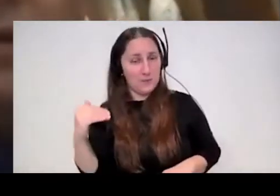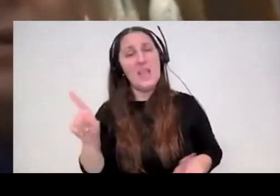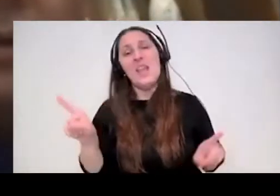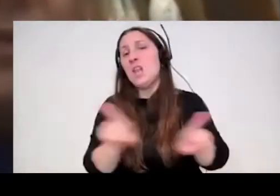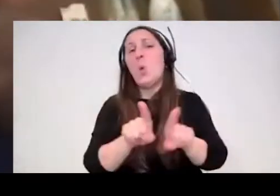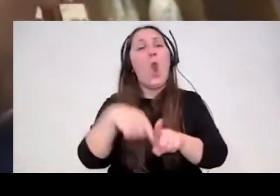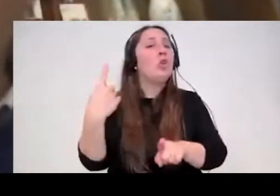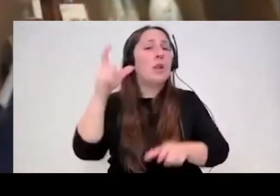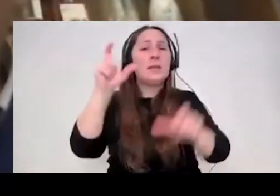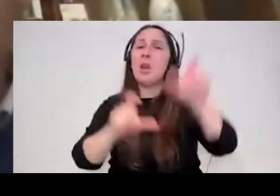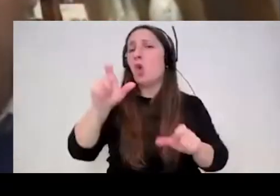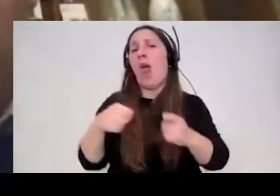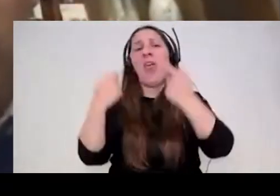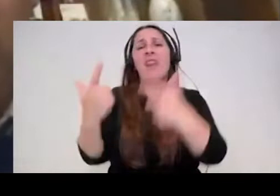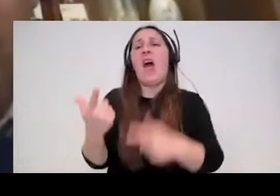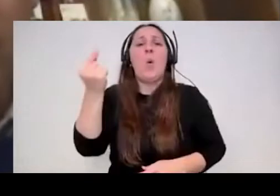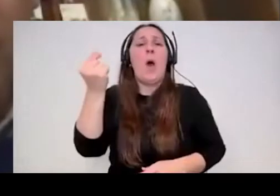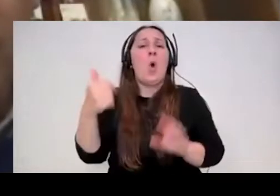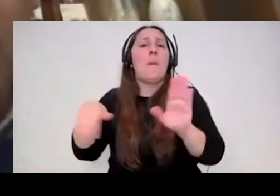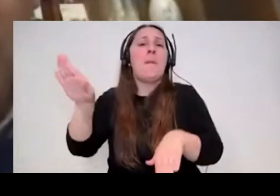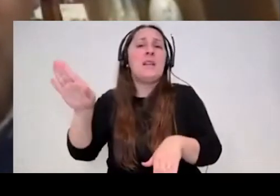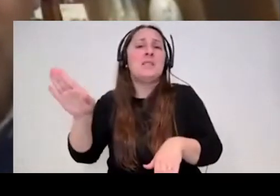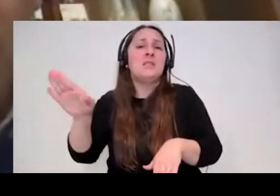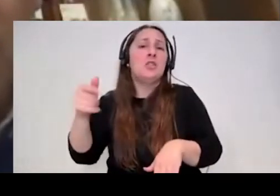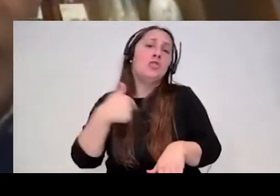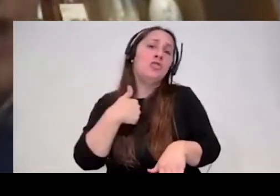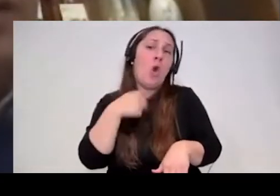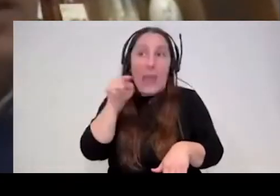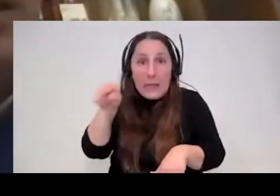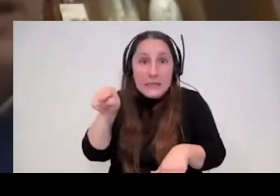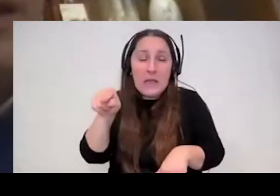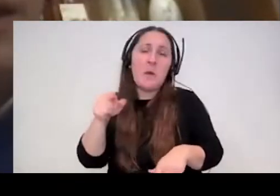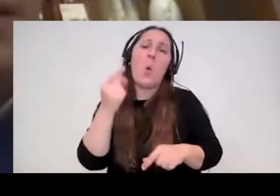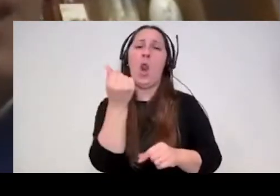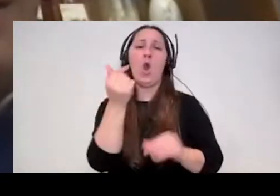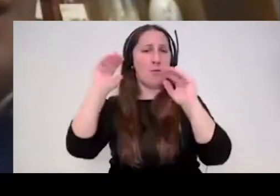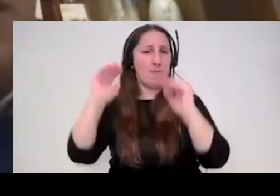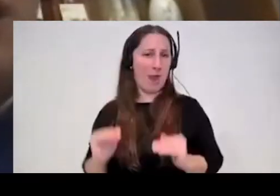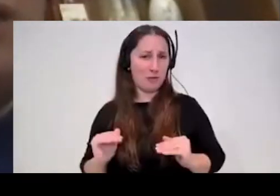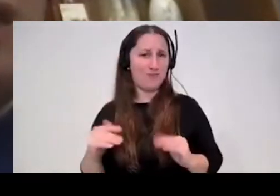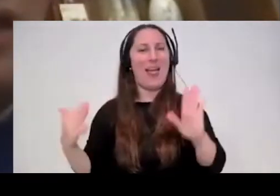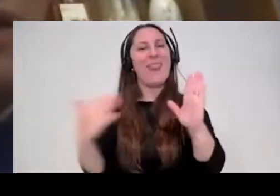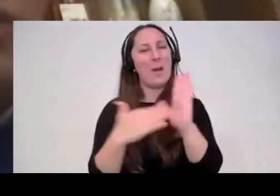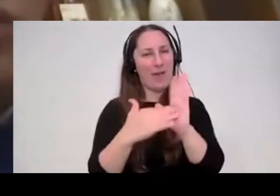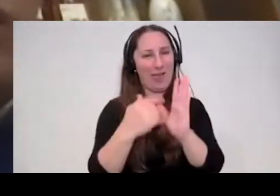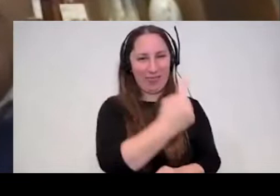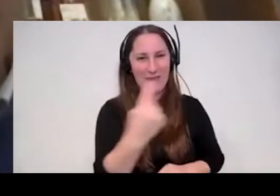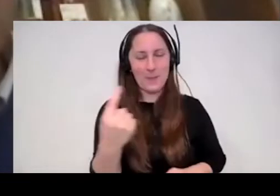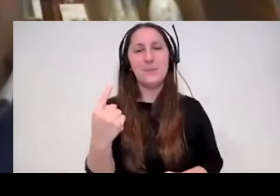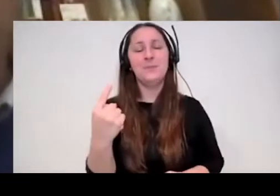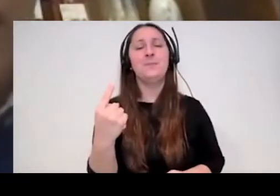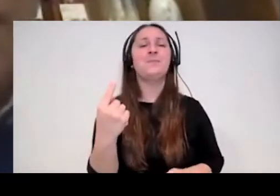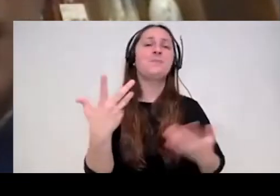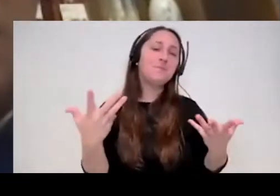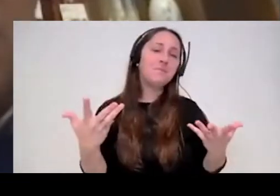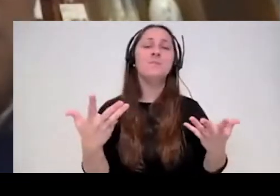cuestiones distinto de lo que las valoro yo. Ahora, más que decir si está